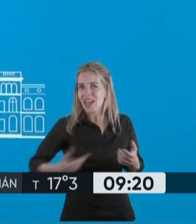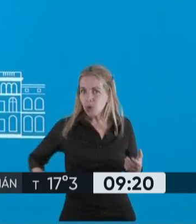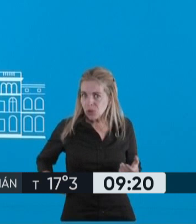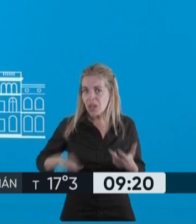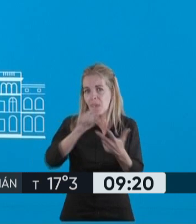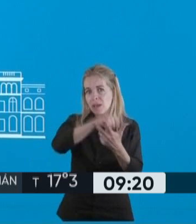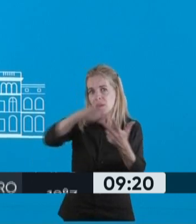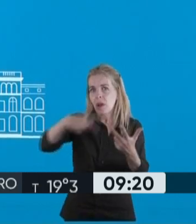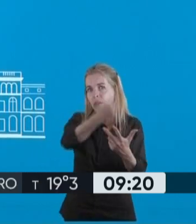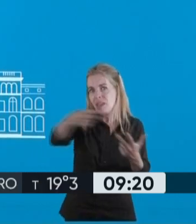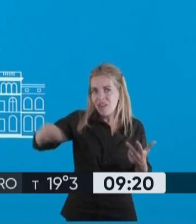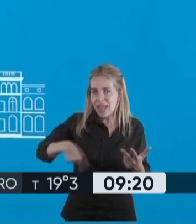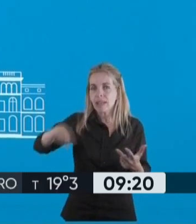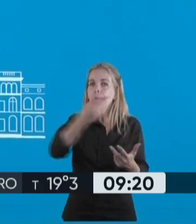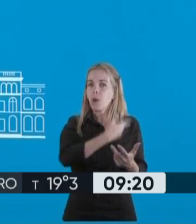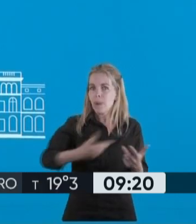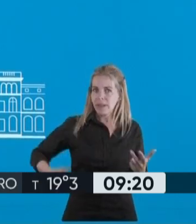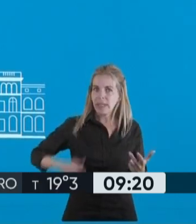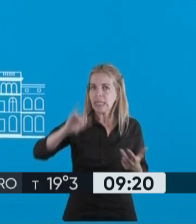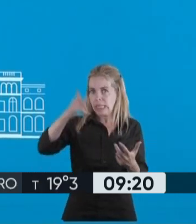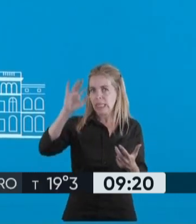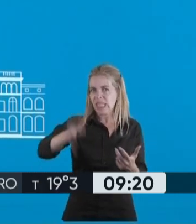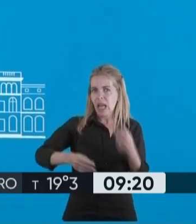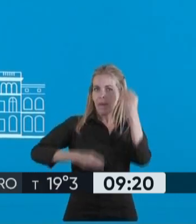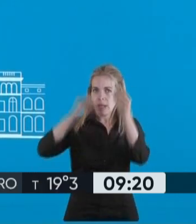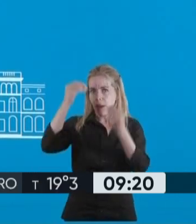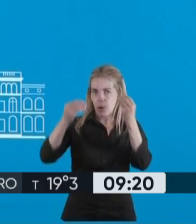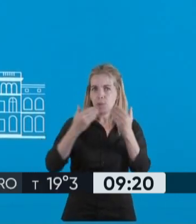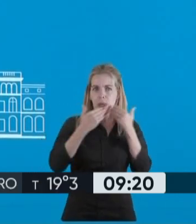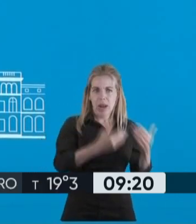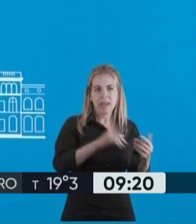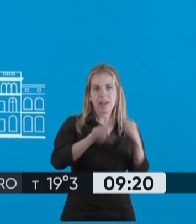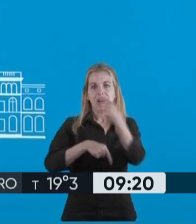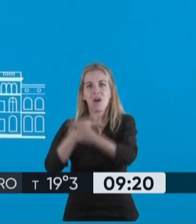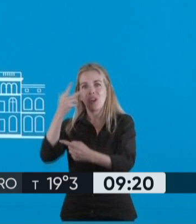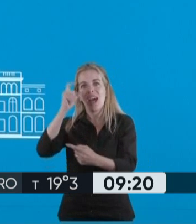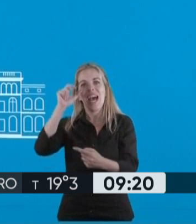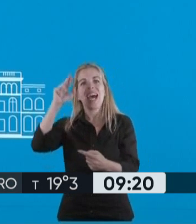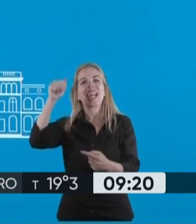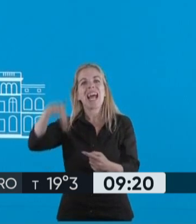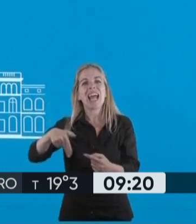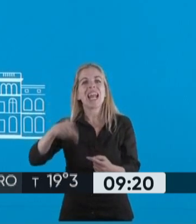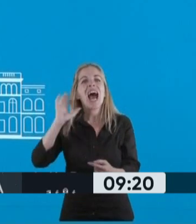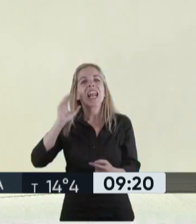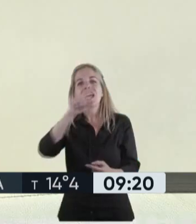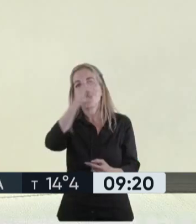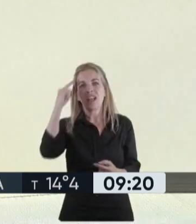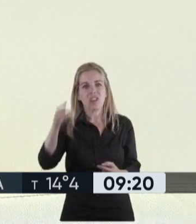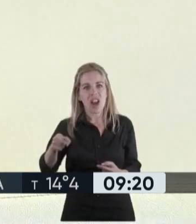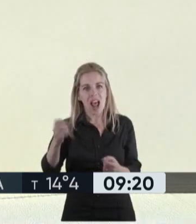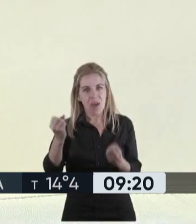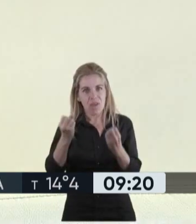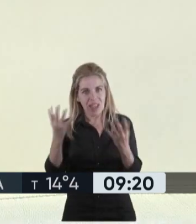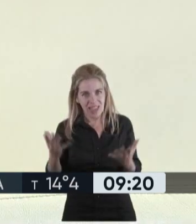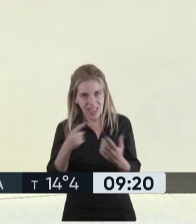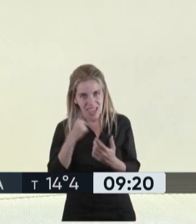pero seguimos muy de cerca lo que está sucediendo. Muchas gracias. Hernán Mundo, Radio Nacional. Hola Hernán, buen día. ¿Qué tal, Gabriela? Buen día. A